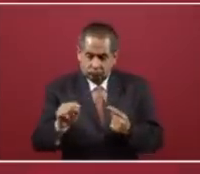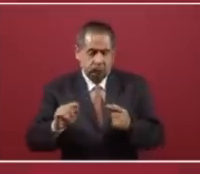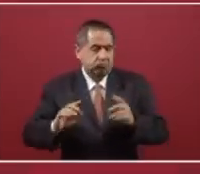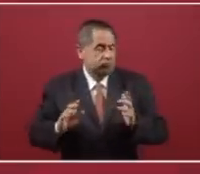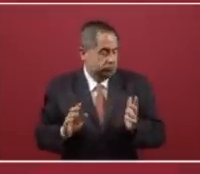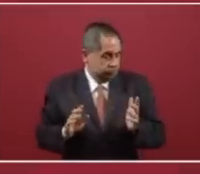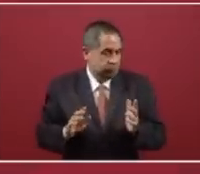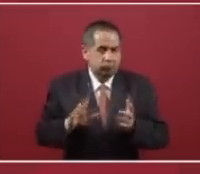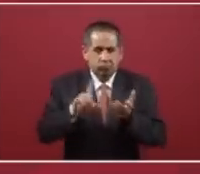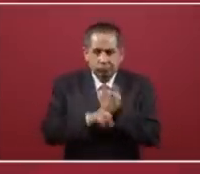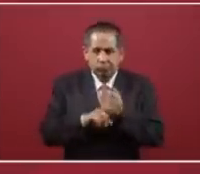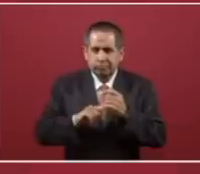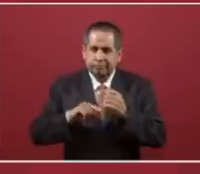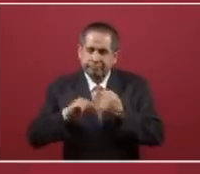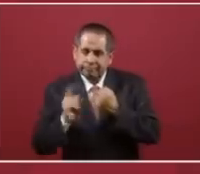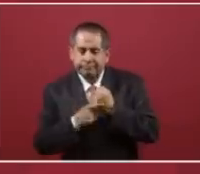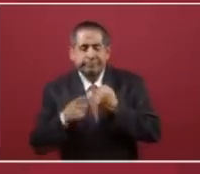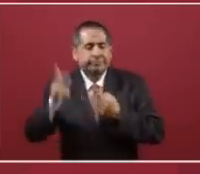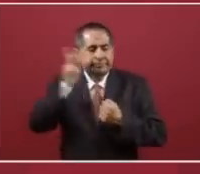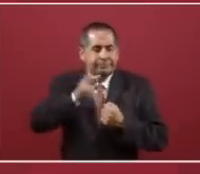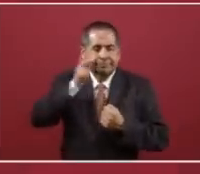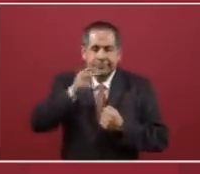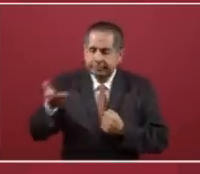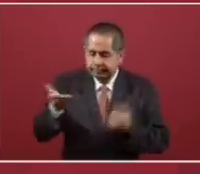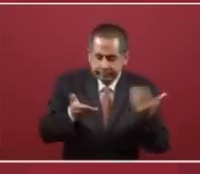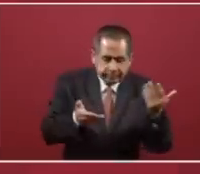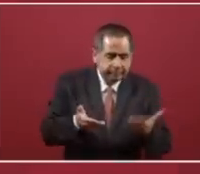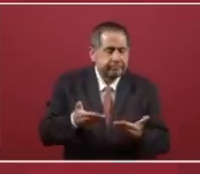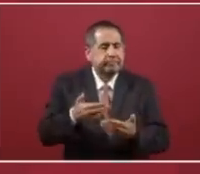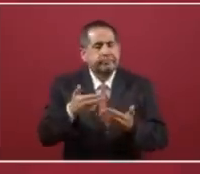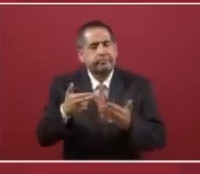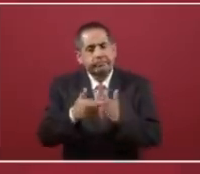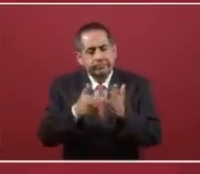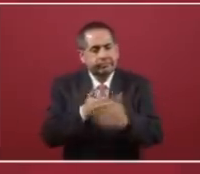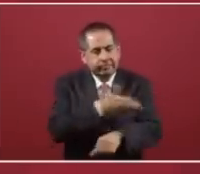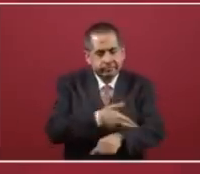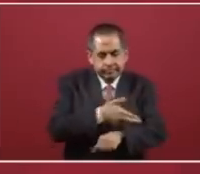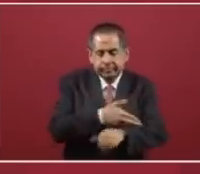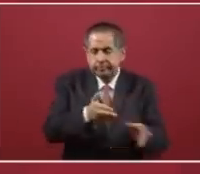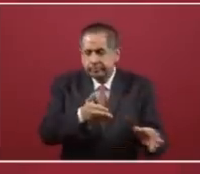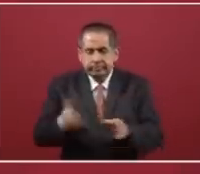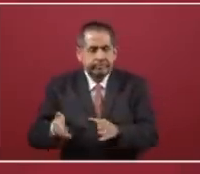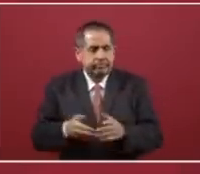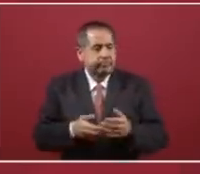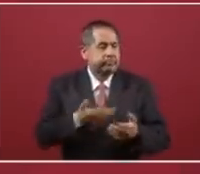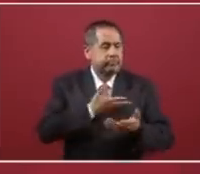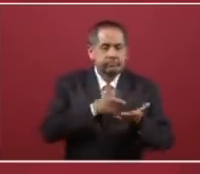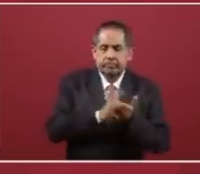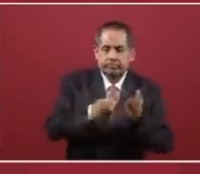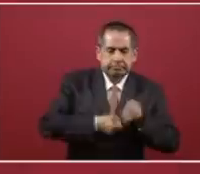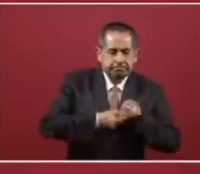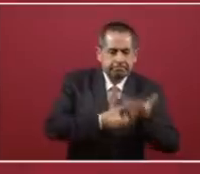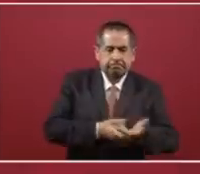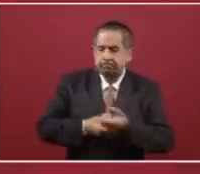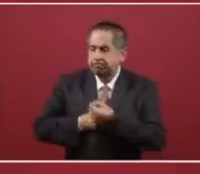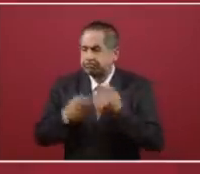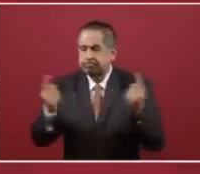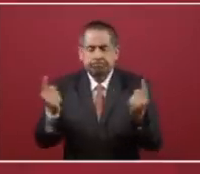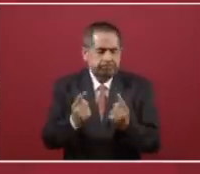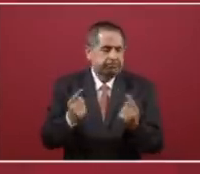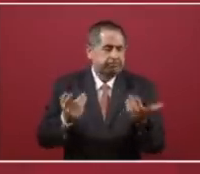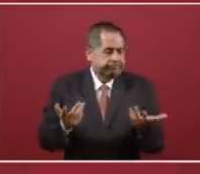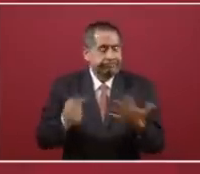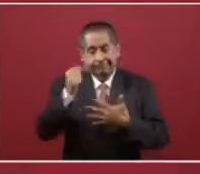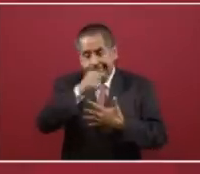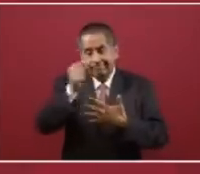todo un sistema probatorio hay un debido proceso de garantías de audiencia y tomándote en consideración todo